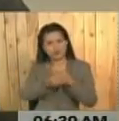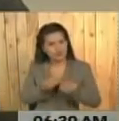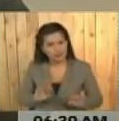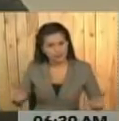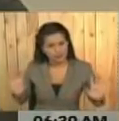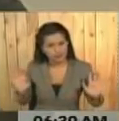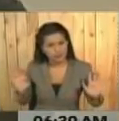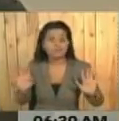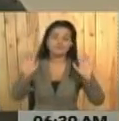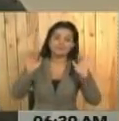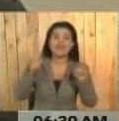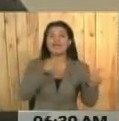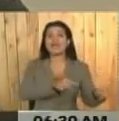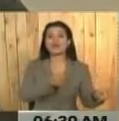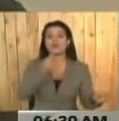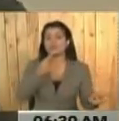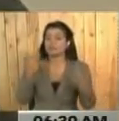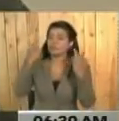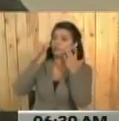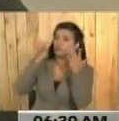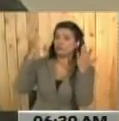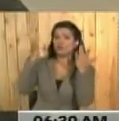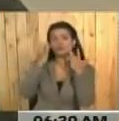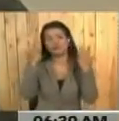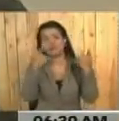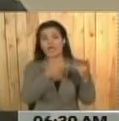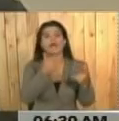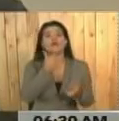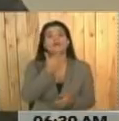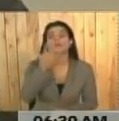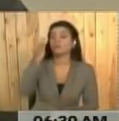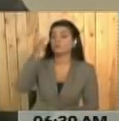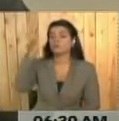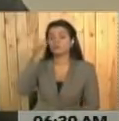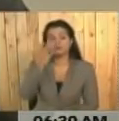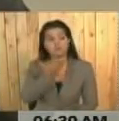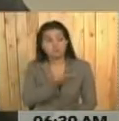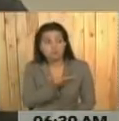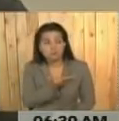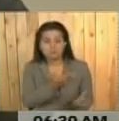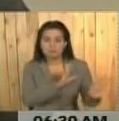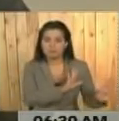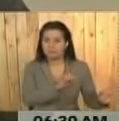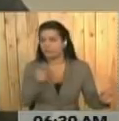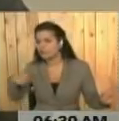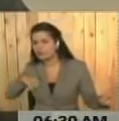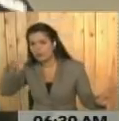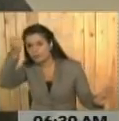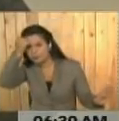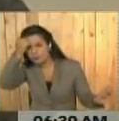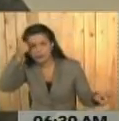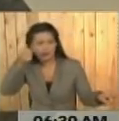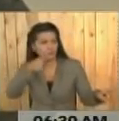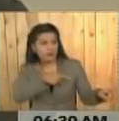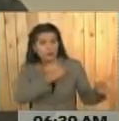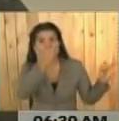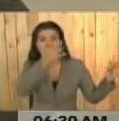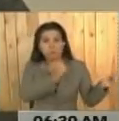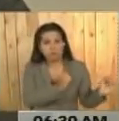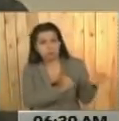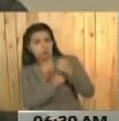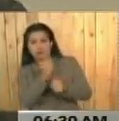tan inteligente pero tan inteligente supremamente inteligente y nosotros siendo tan brutos y los inteligentes no han podido sacar a los